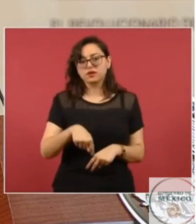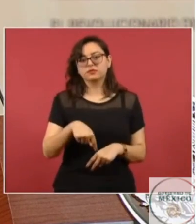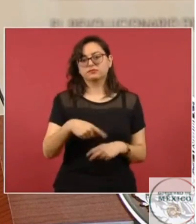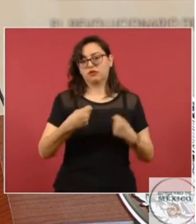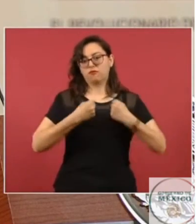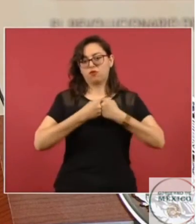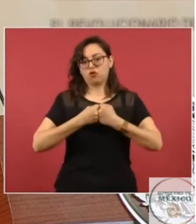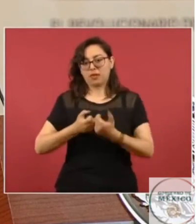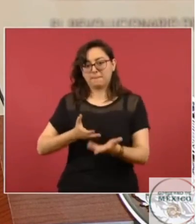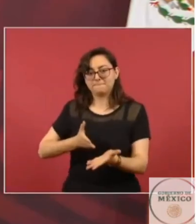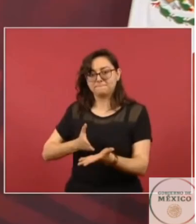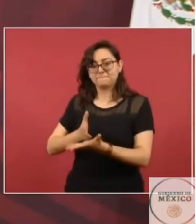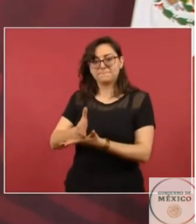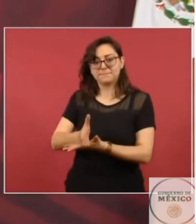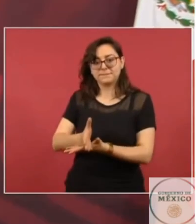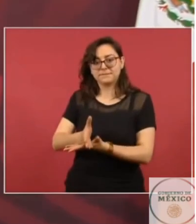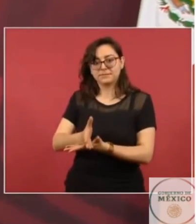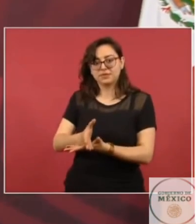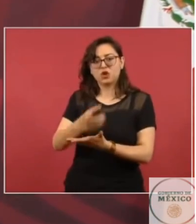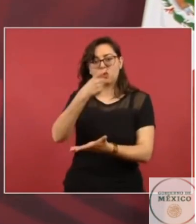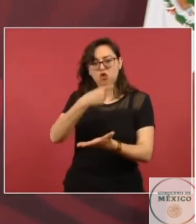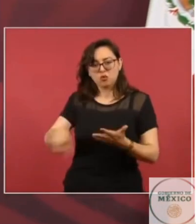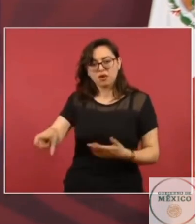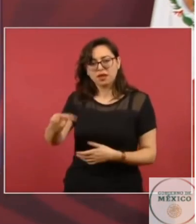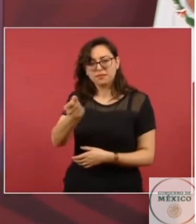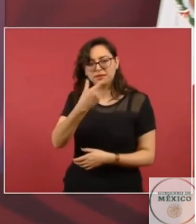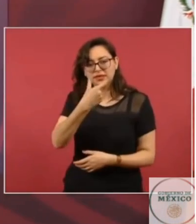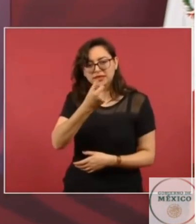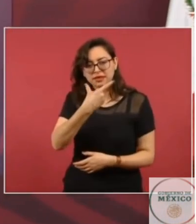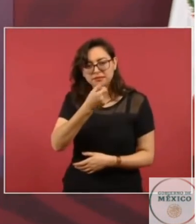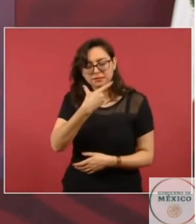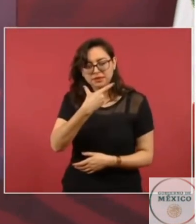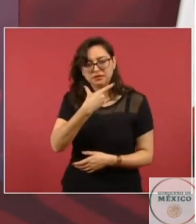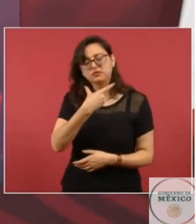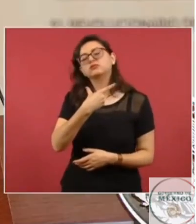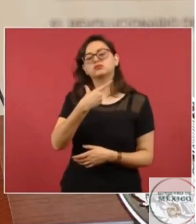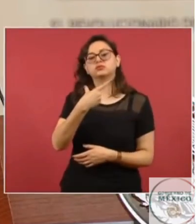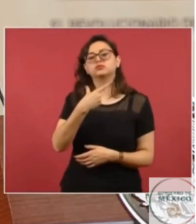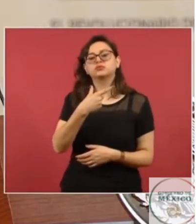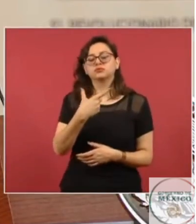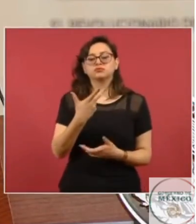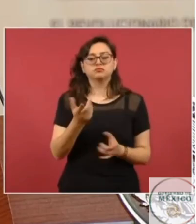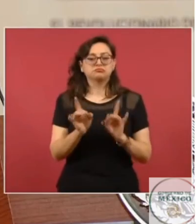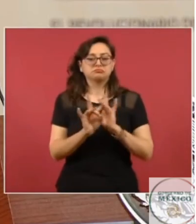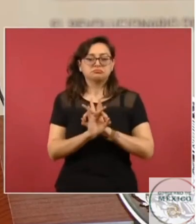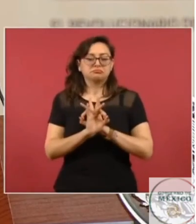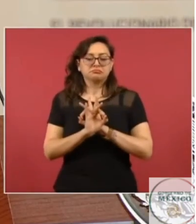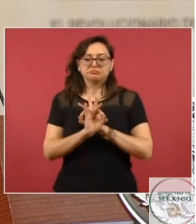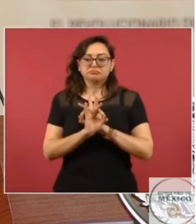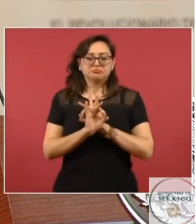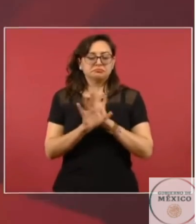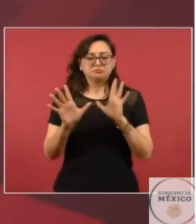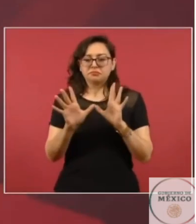cruzaron la frontera para comprar medicamentos en México, ¿sí? Y hubo